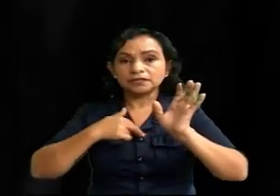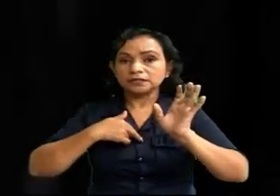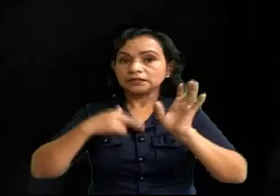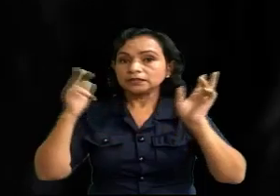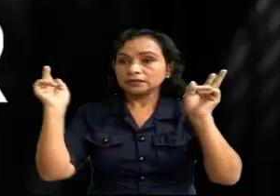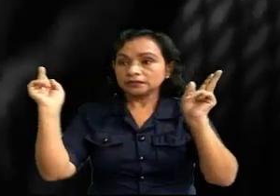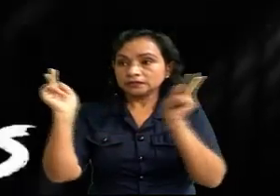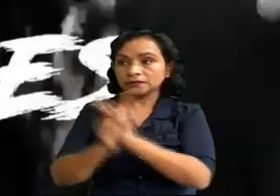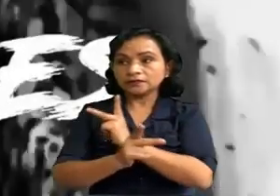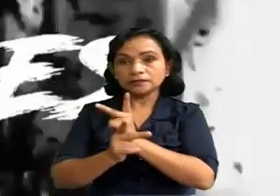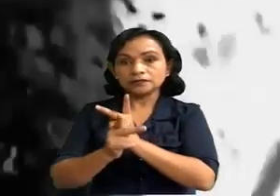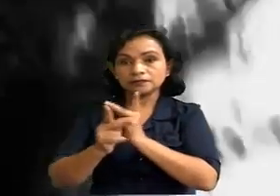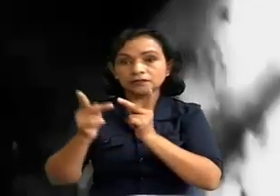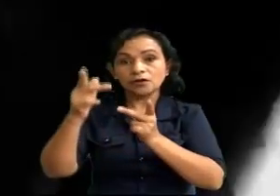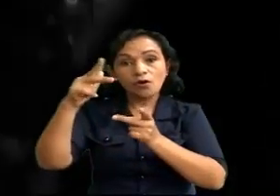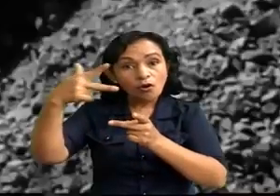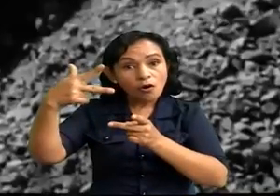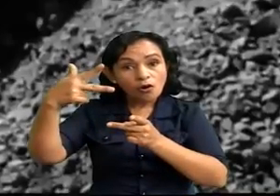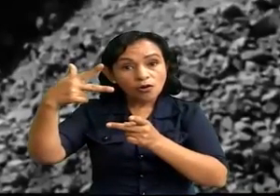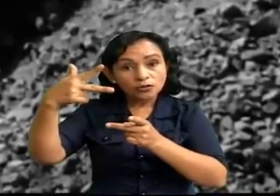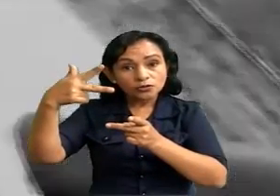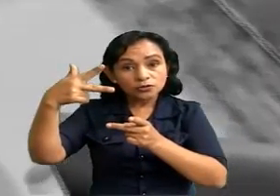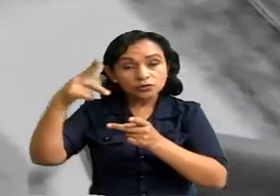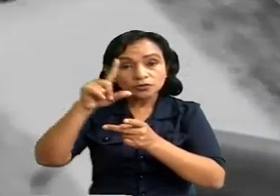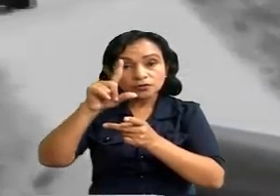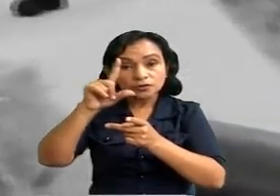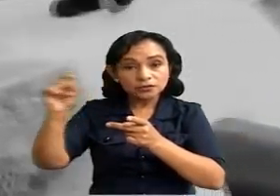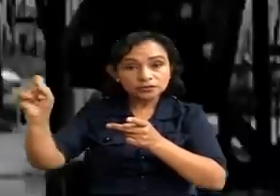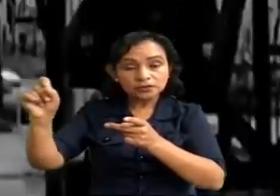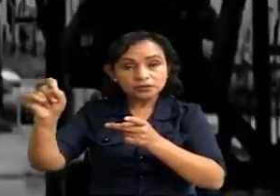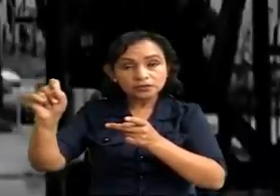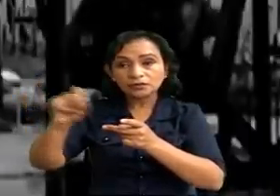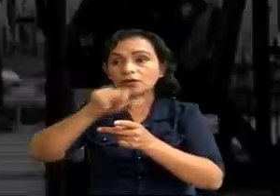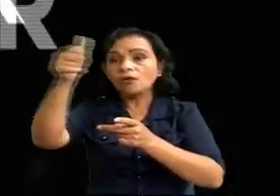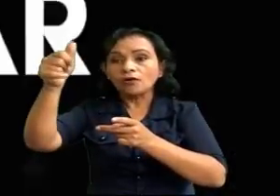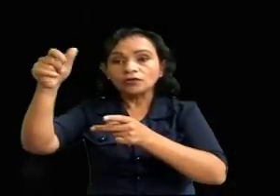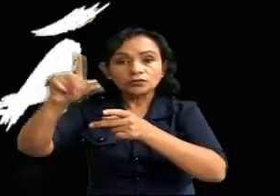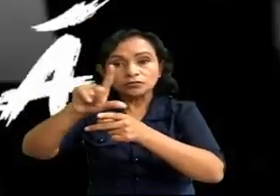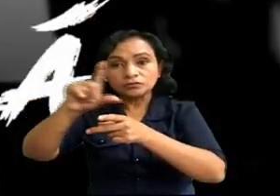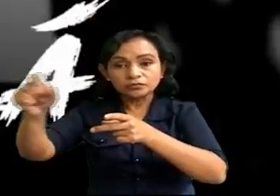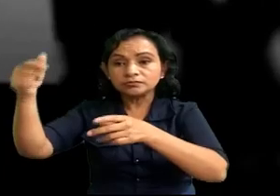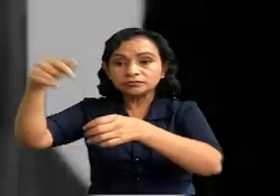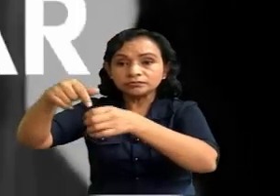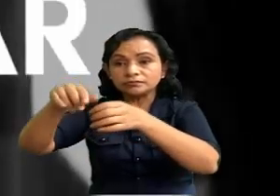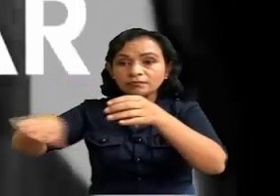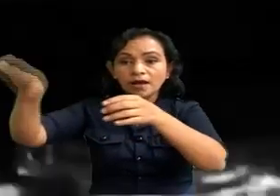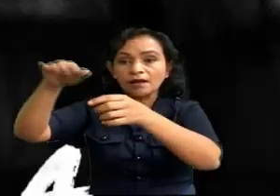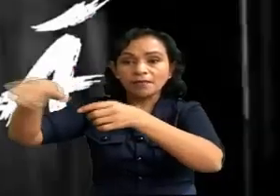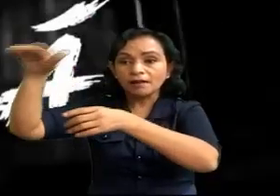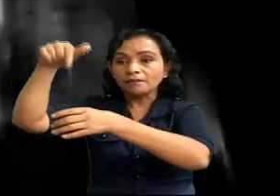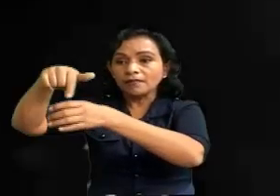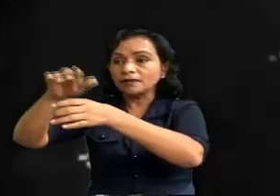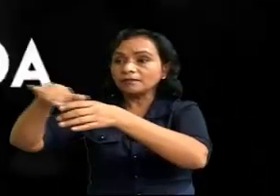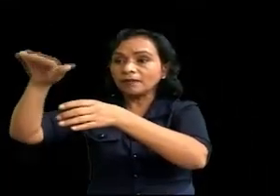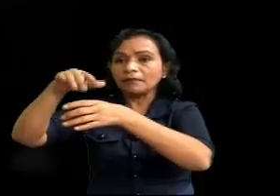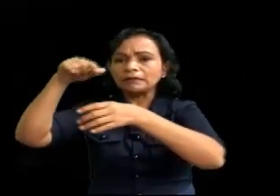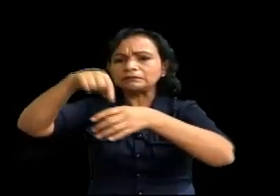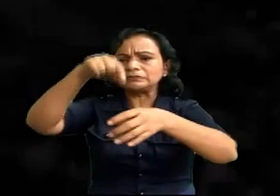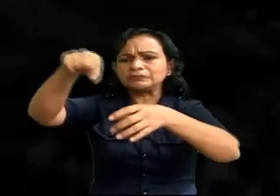verdad, sacar 8 barriles por cada 100 y se iban a otro lugar a perforar más allá y perforar más allá de